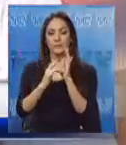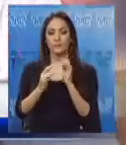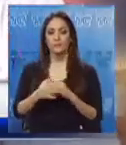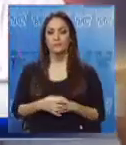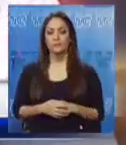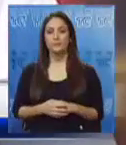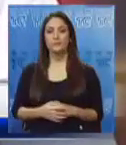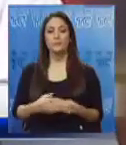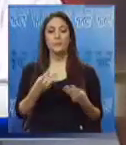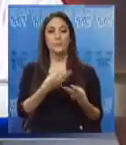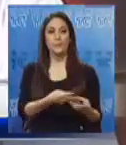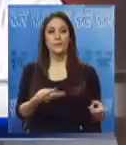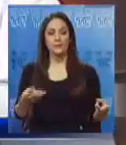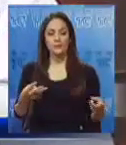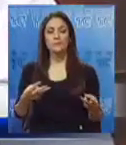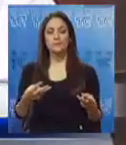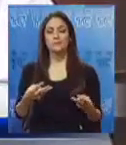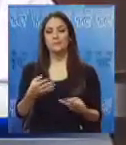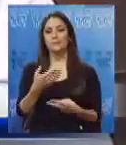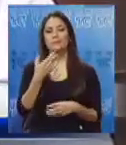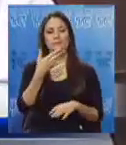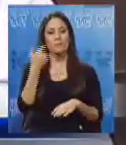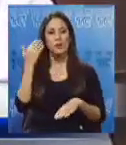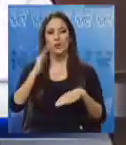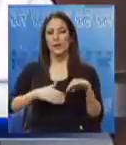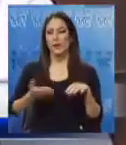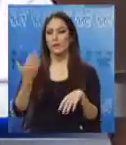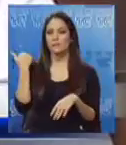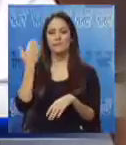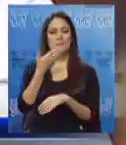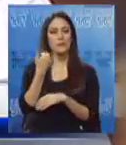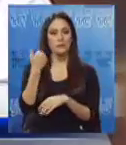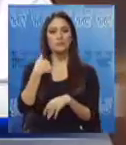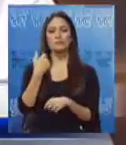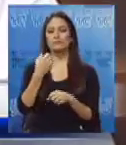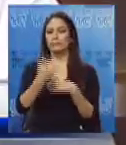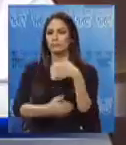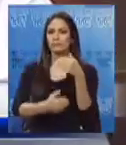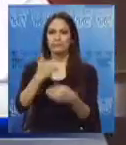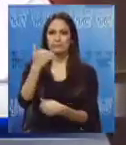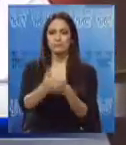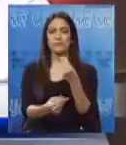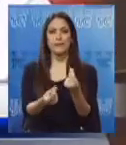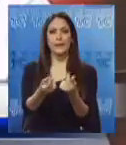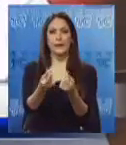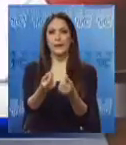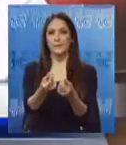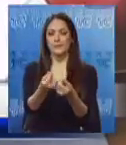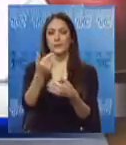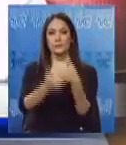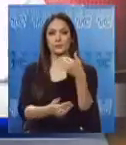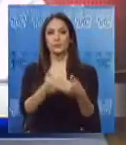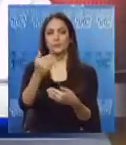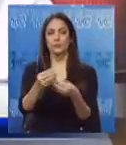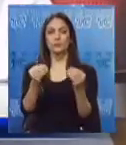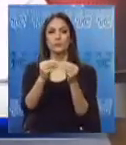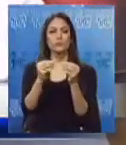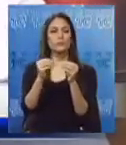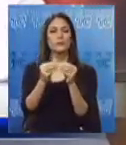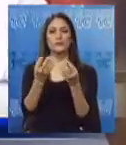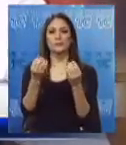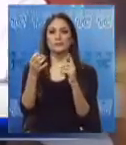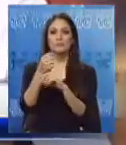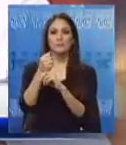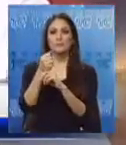material, les insisto, vamos a quedar mejor que antes, estamos avanzando bien, rápido, se han cumplido hitos importantísimos.